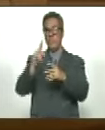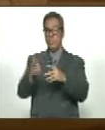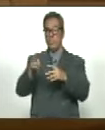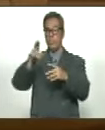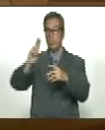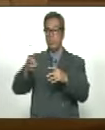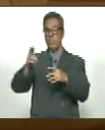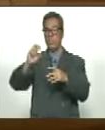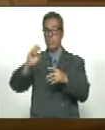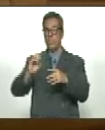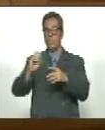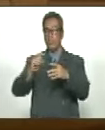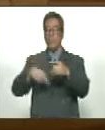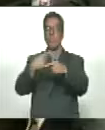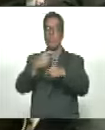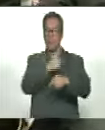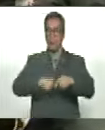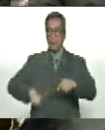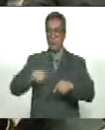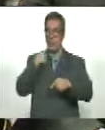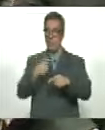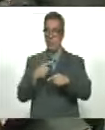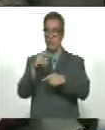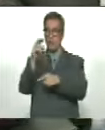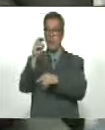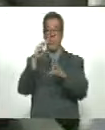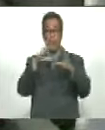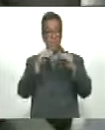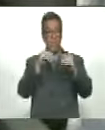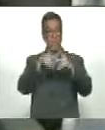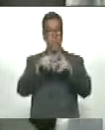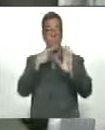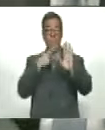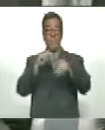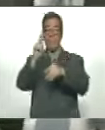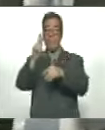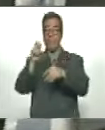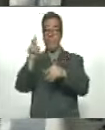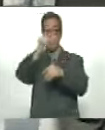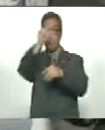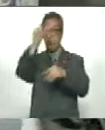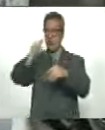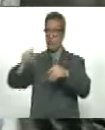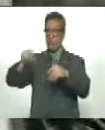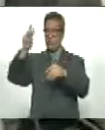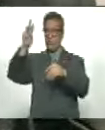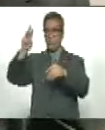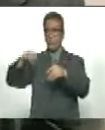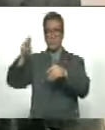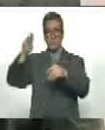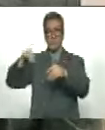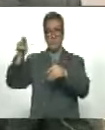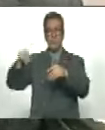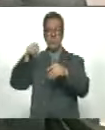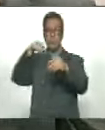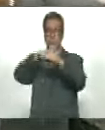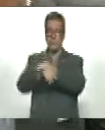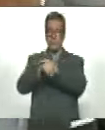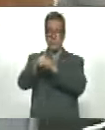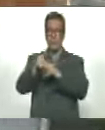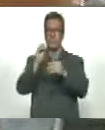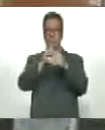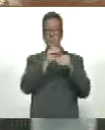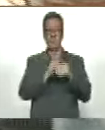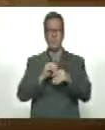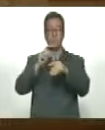Carrá. Seguidamente, el presidente tomó el derecho de palabra para mostrar el nuevo mapa político territorial de la República Bolivariana de Venezuela y convocó